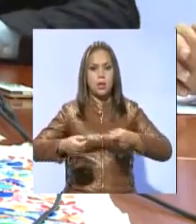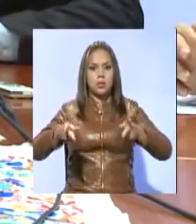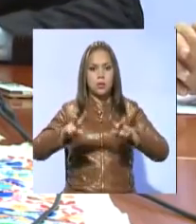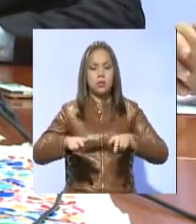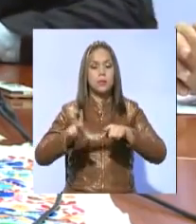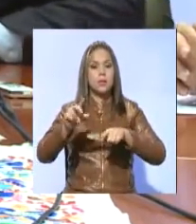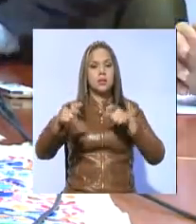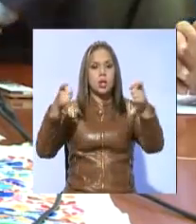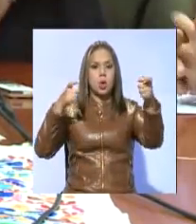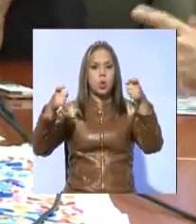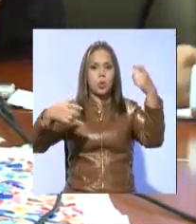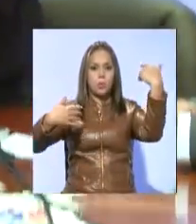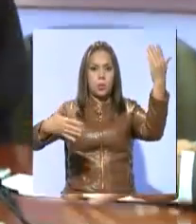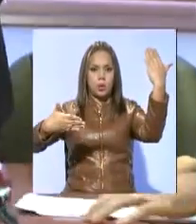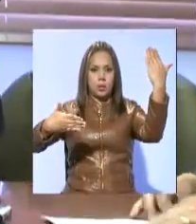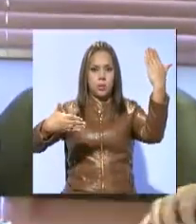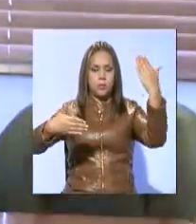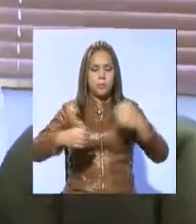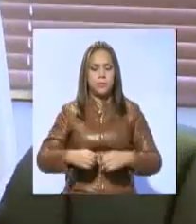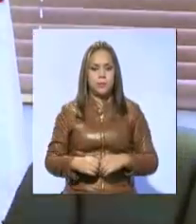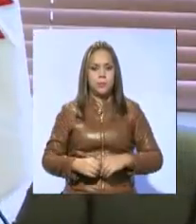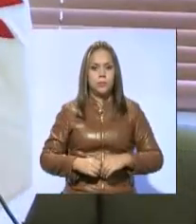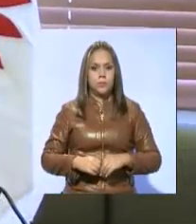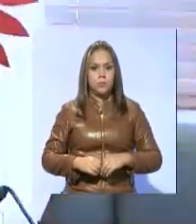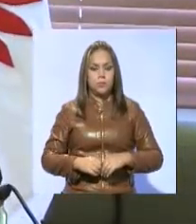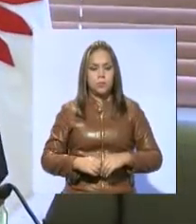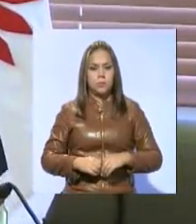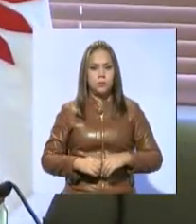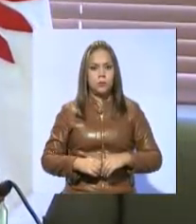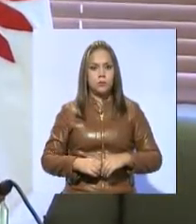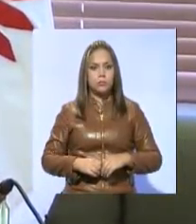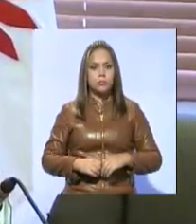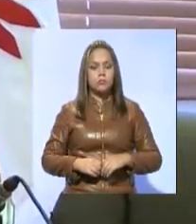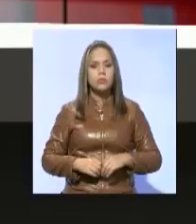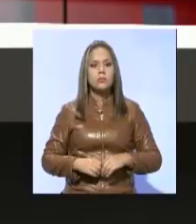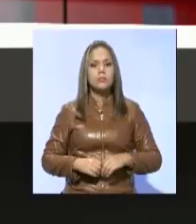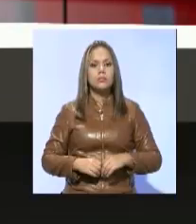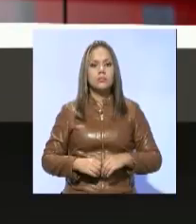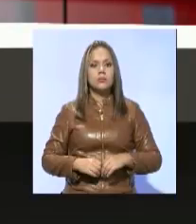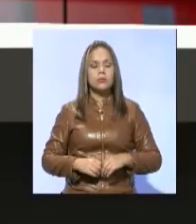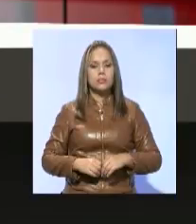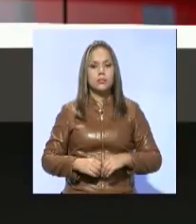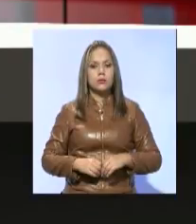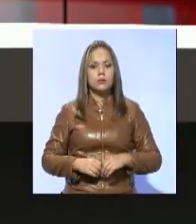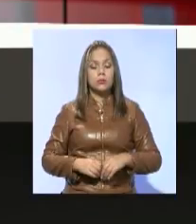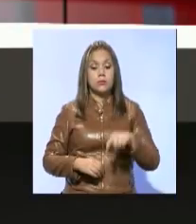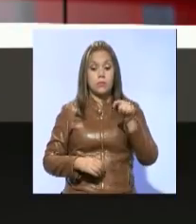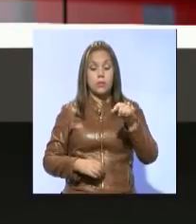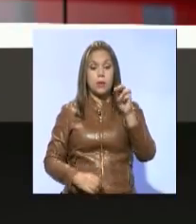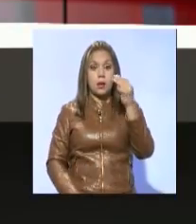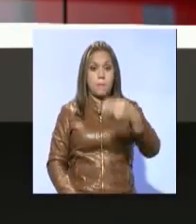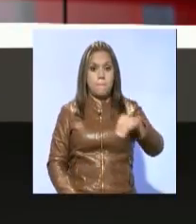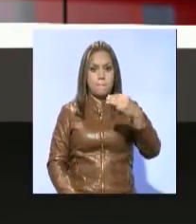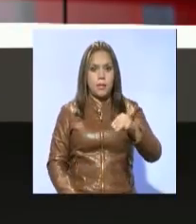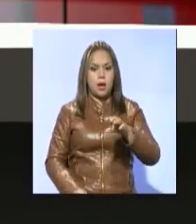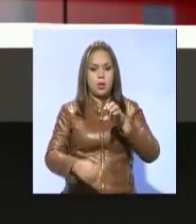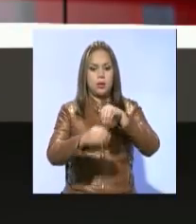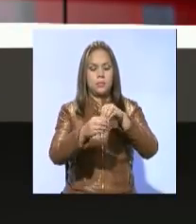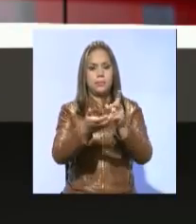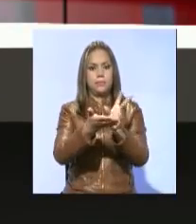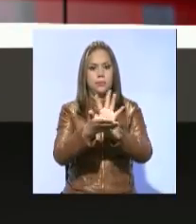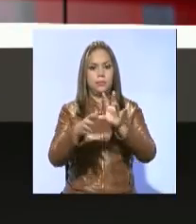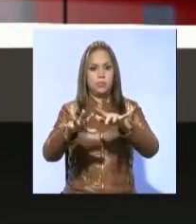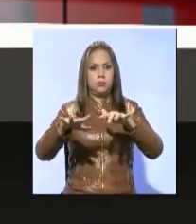ejerciendo el control político. Mariela Logroño, TVL Noticias. Este miércoles el Pleno de la Asamblea